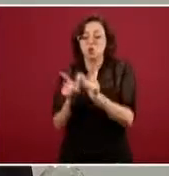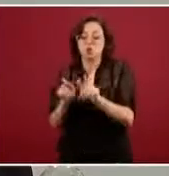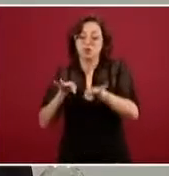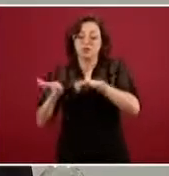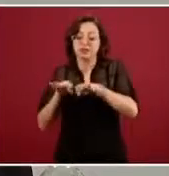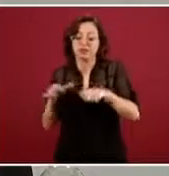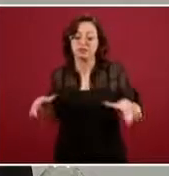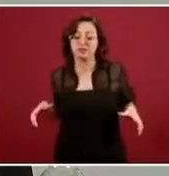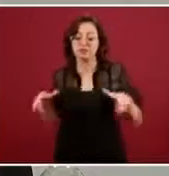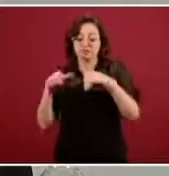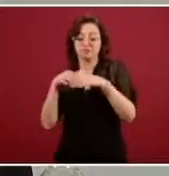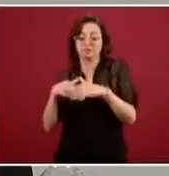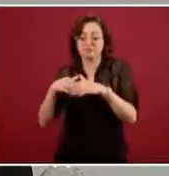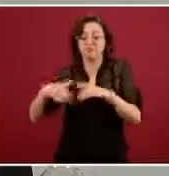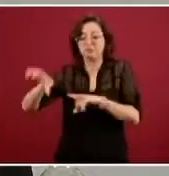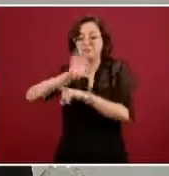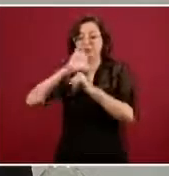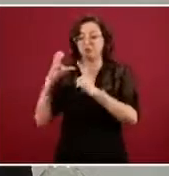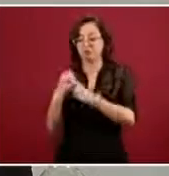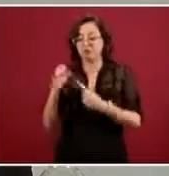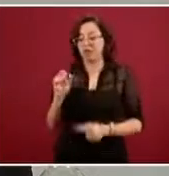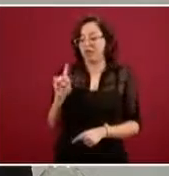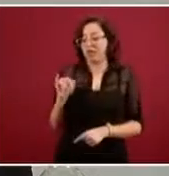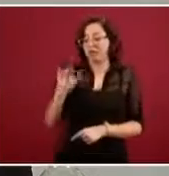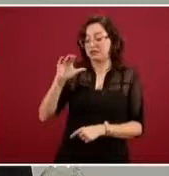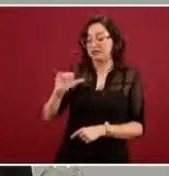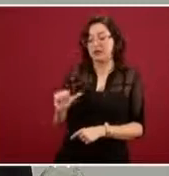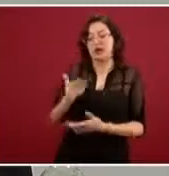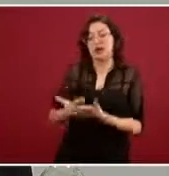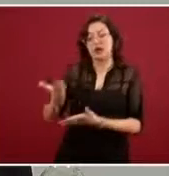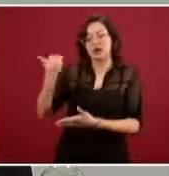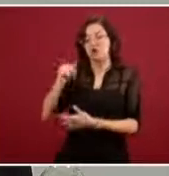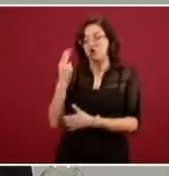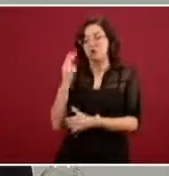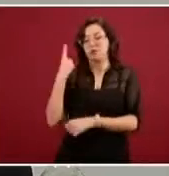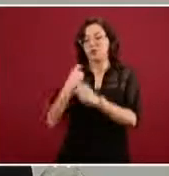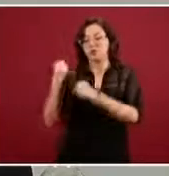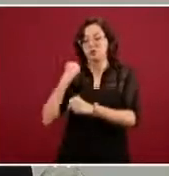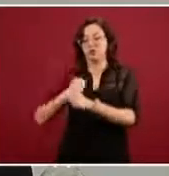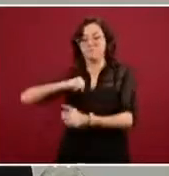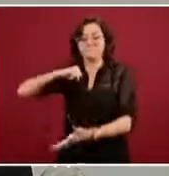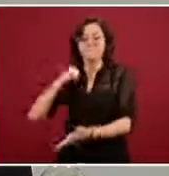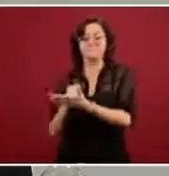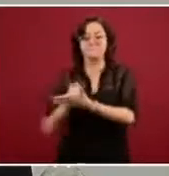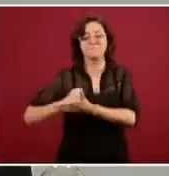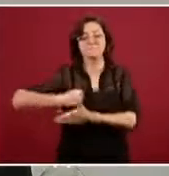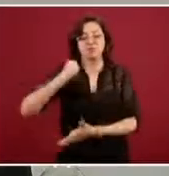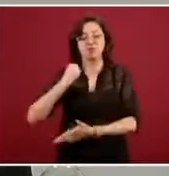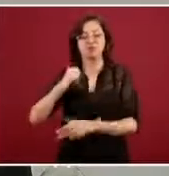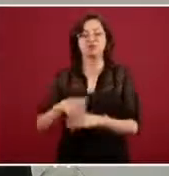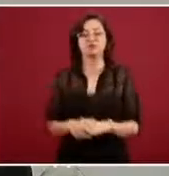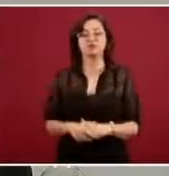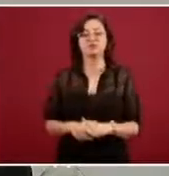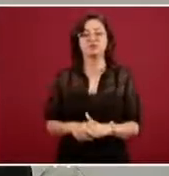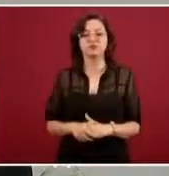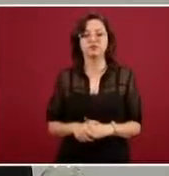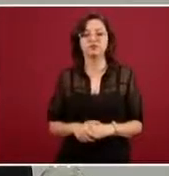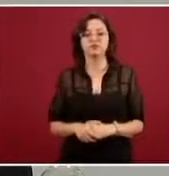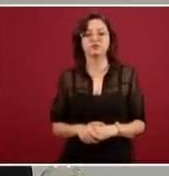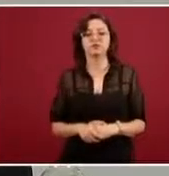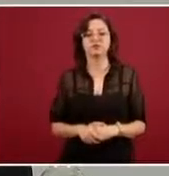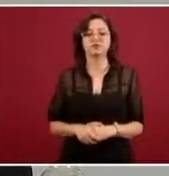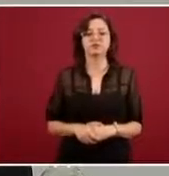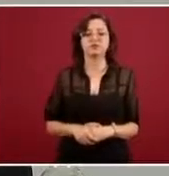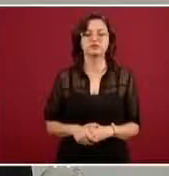Consultiva Científica. Hay un comité de ética que se autorizó en noviembre del año pasado por el Pleno del Consejo.